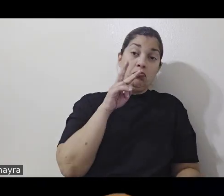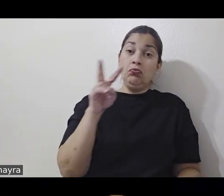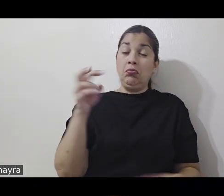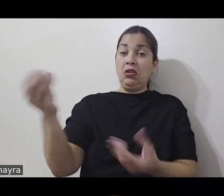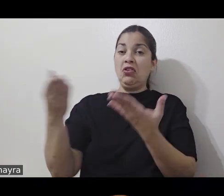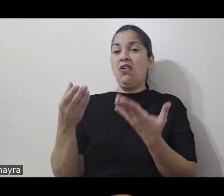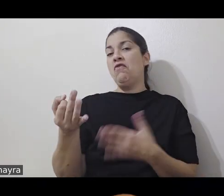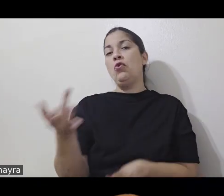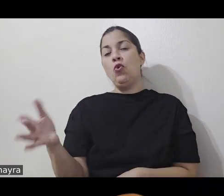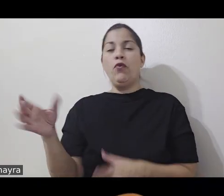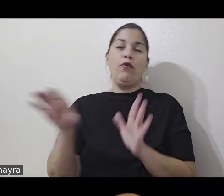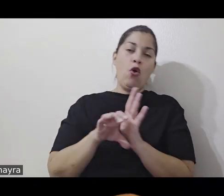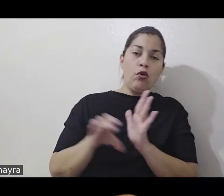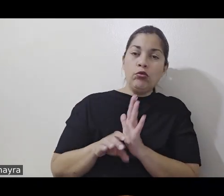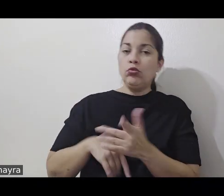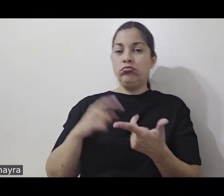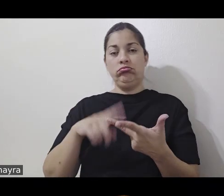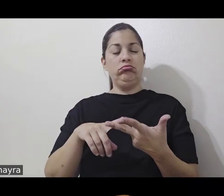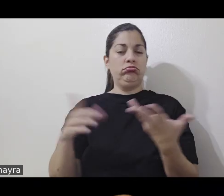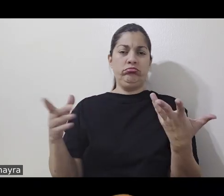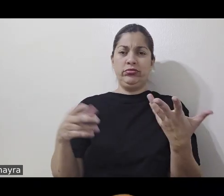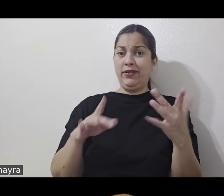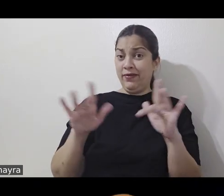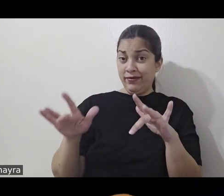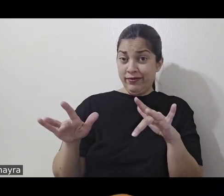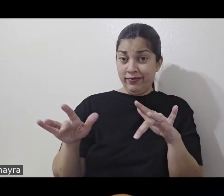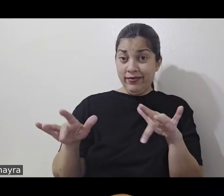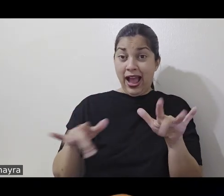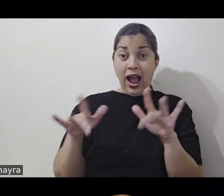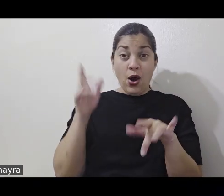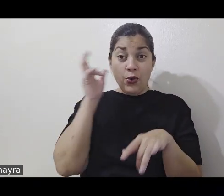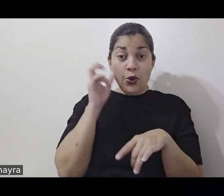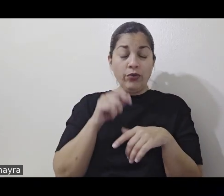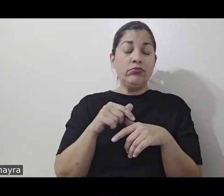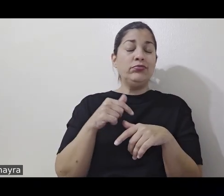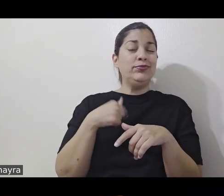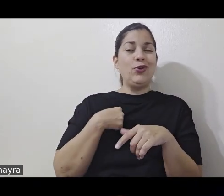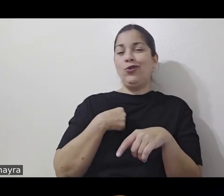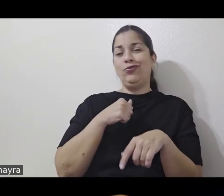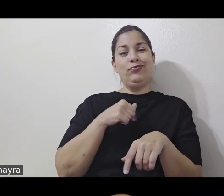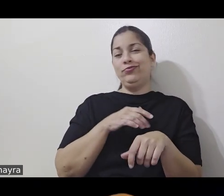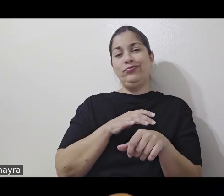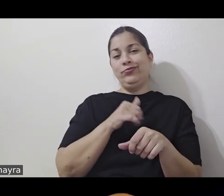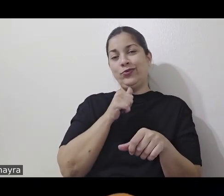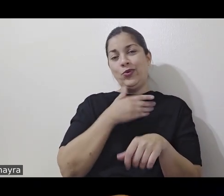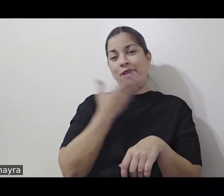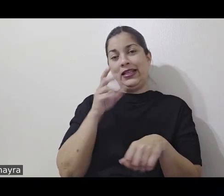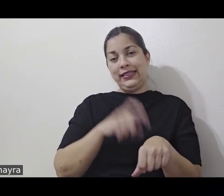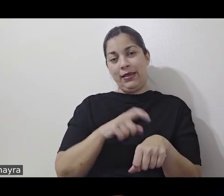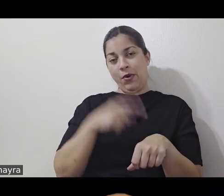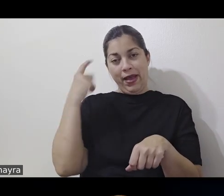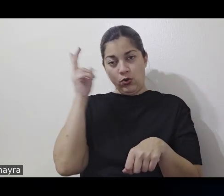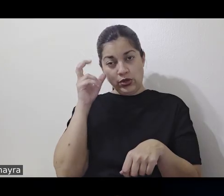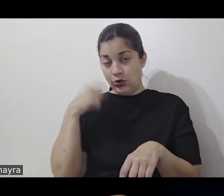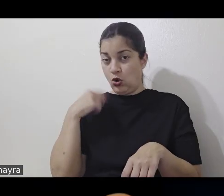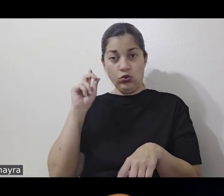dieron fotografías, había grabaciones, pero yo no tuve tiempo de escucharlas porque yo lo que quería era verlo escrito. Claro, y entonces ahí